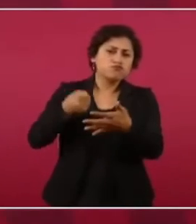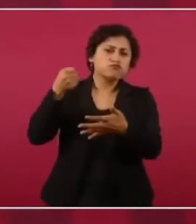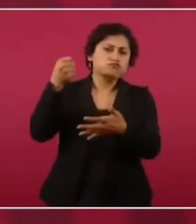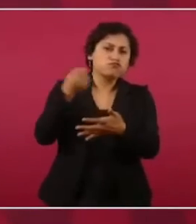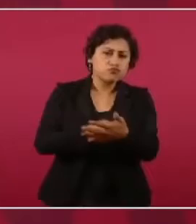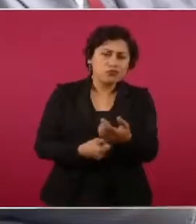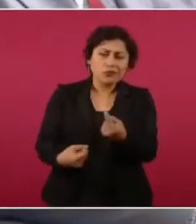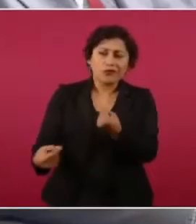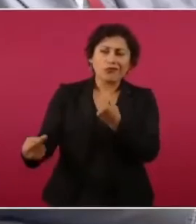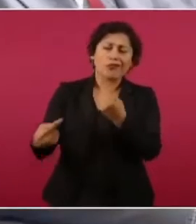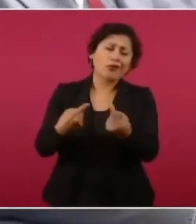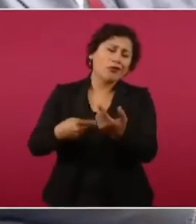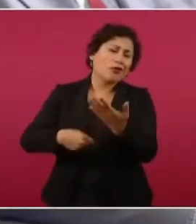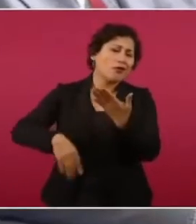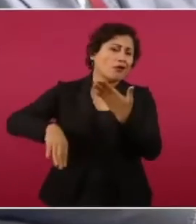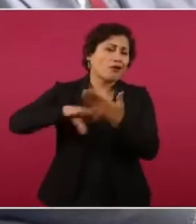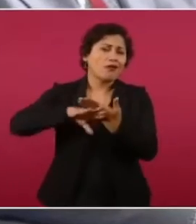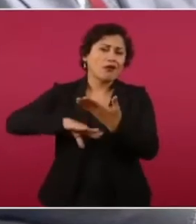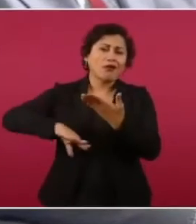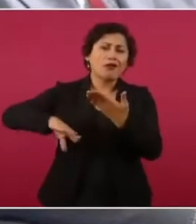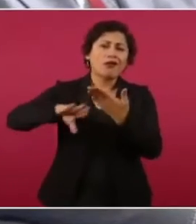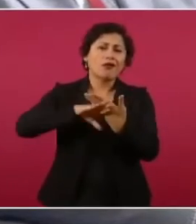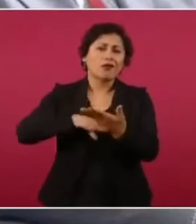calumnias, adversidades,